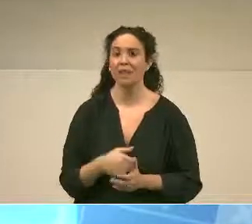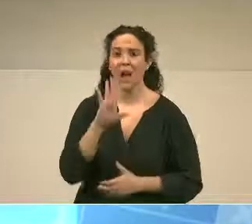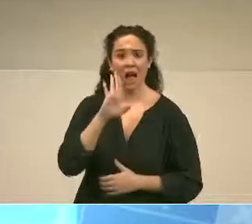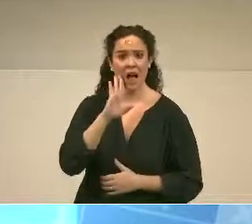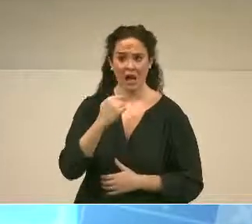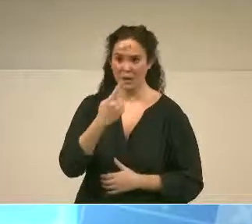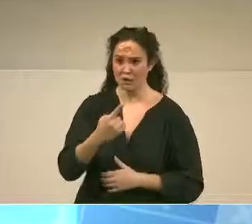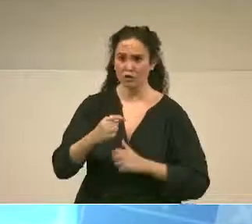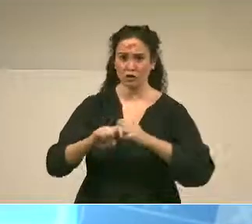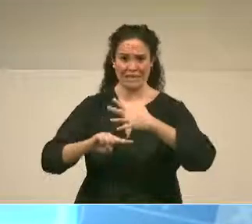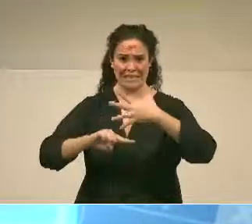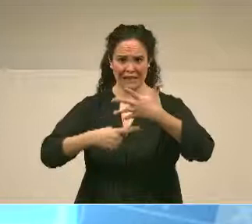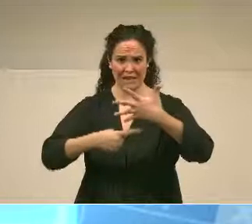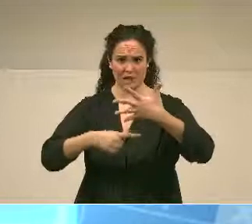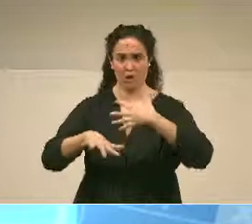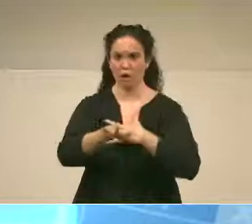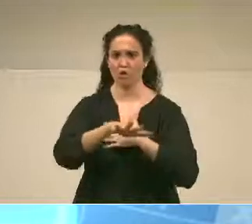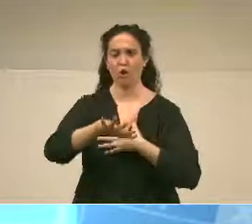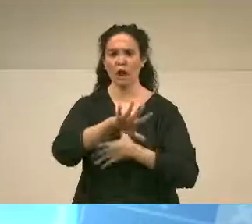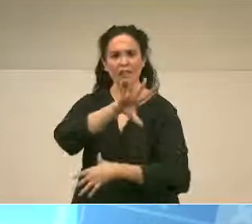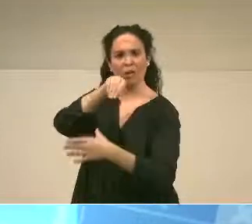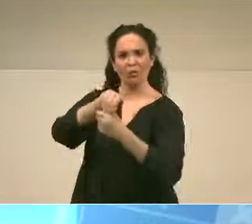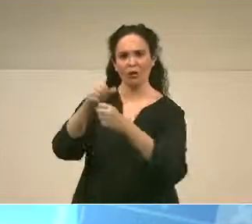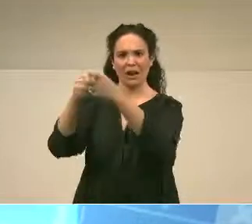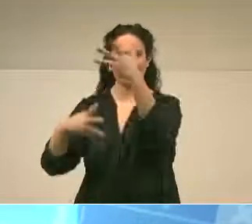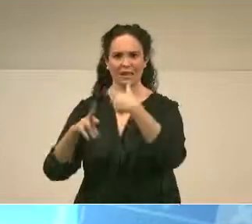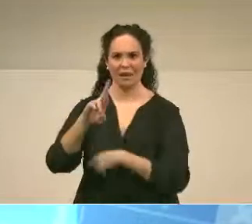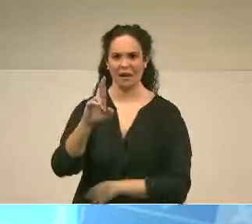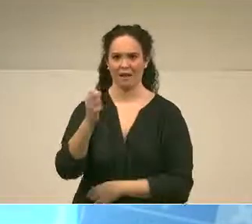ditugula guztira Ramsar gune honetan sartuta daudenak,